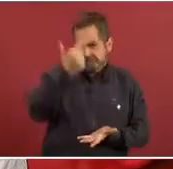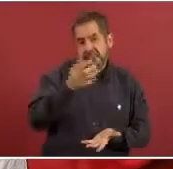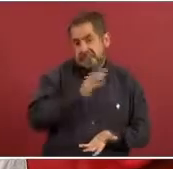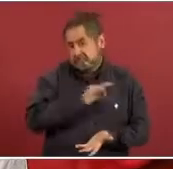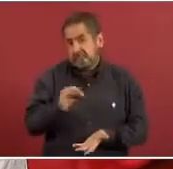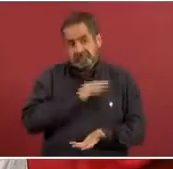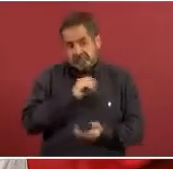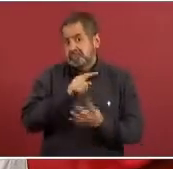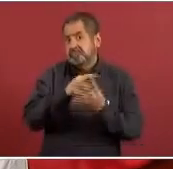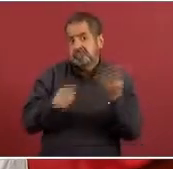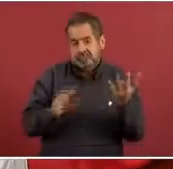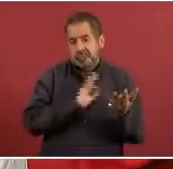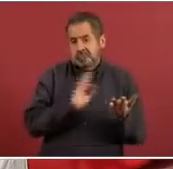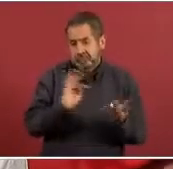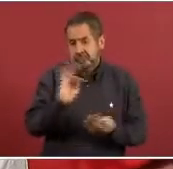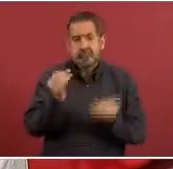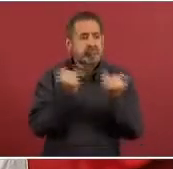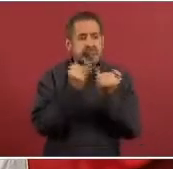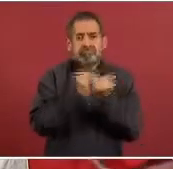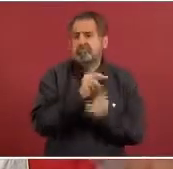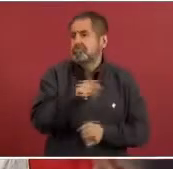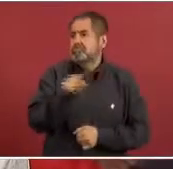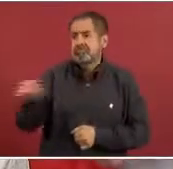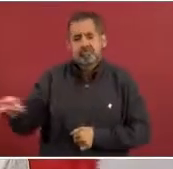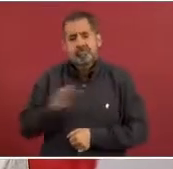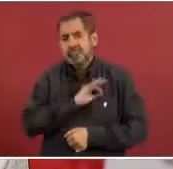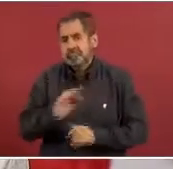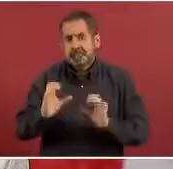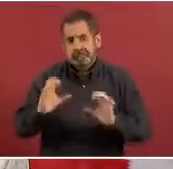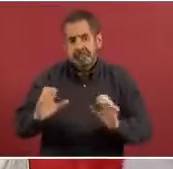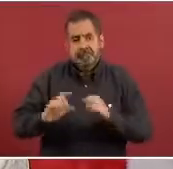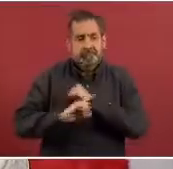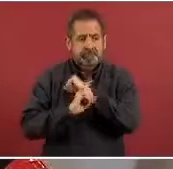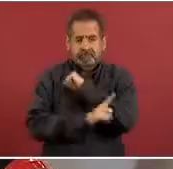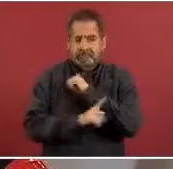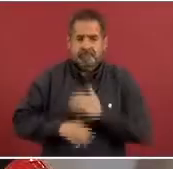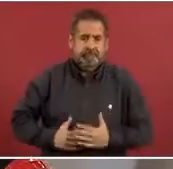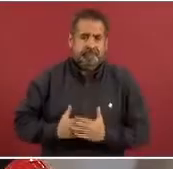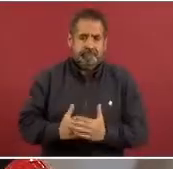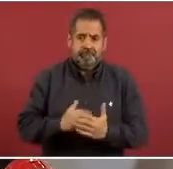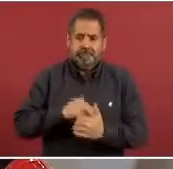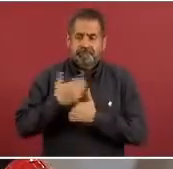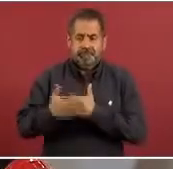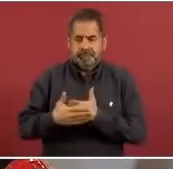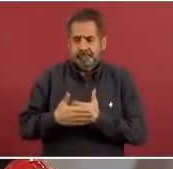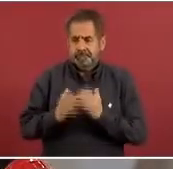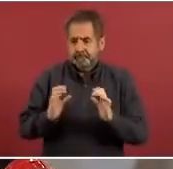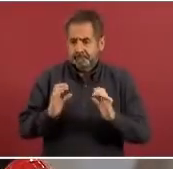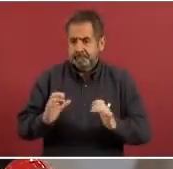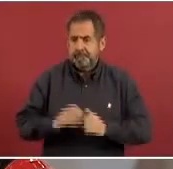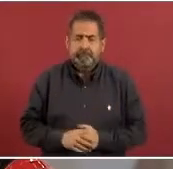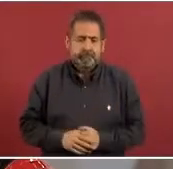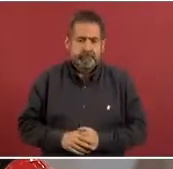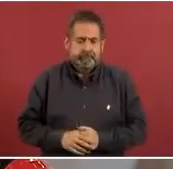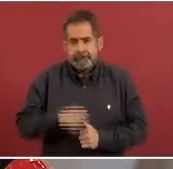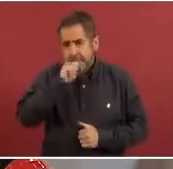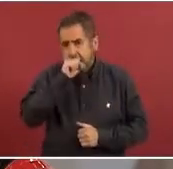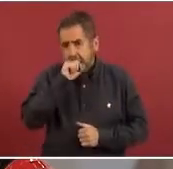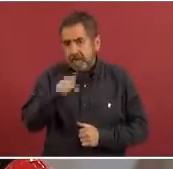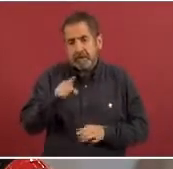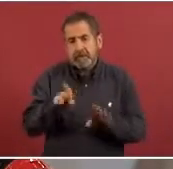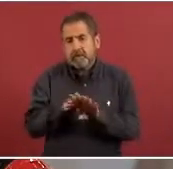puede ser para cualquier otra persona. Sobre todo, es importante considerar que pueden